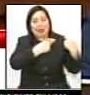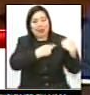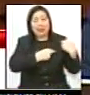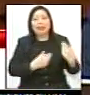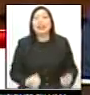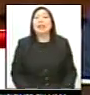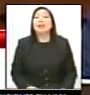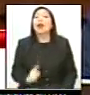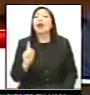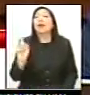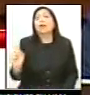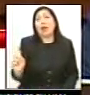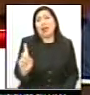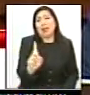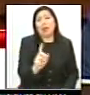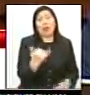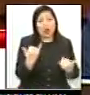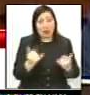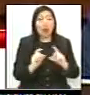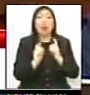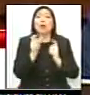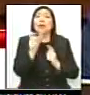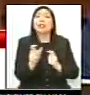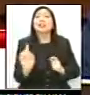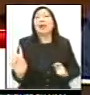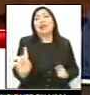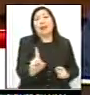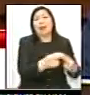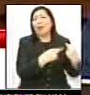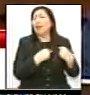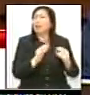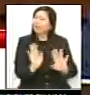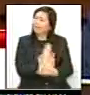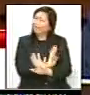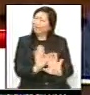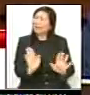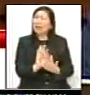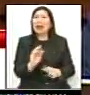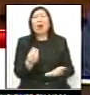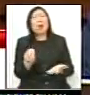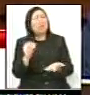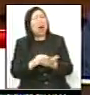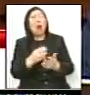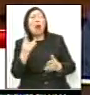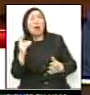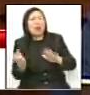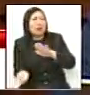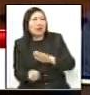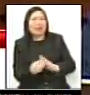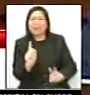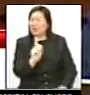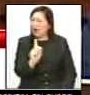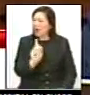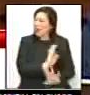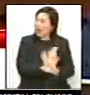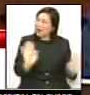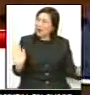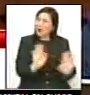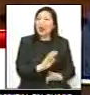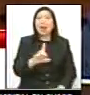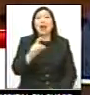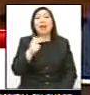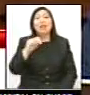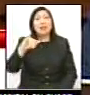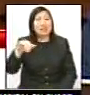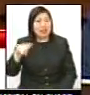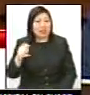asumir cada uno de los congresistas acá presentes. Que no vuelva a verse lavallatos, presidente. Porque si vamos a nuestras regiones,